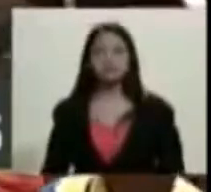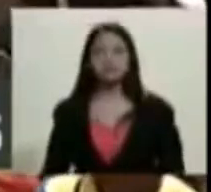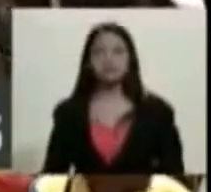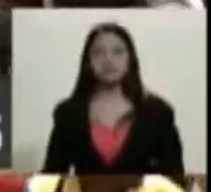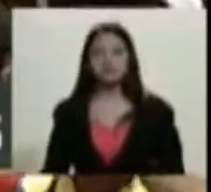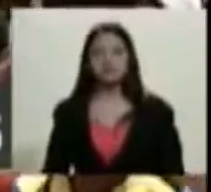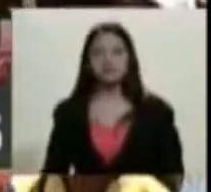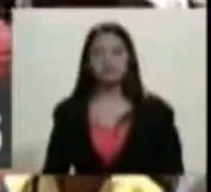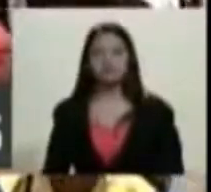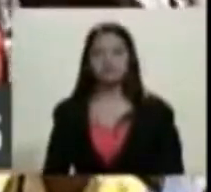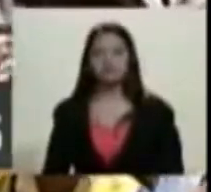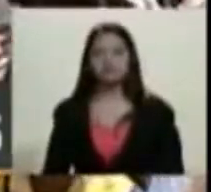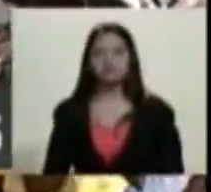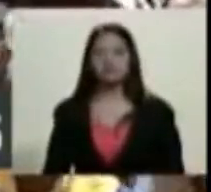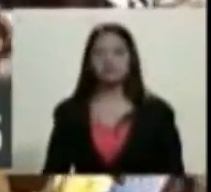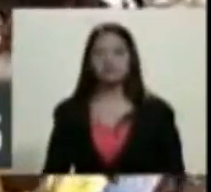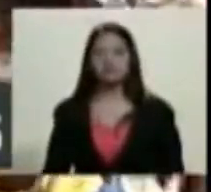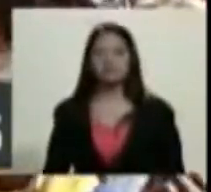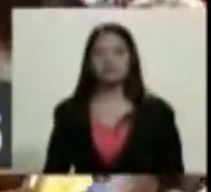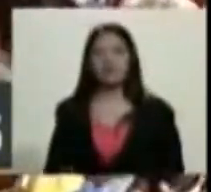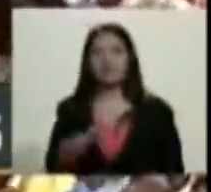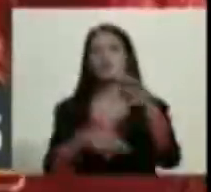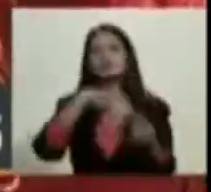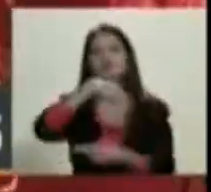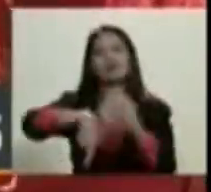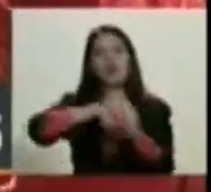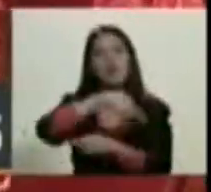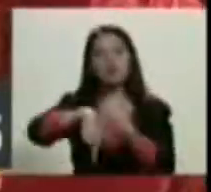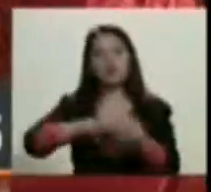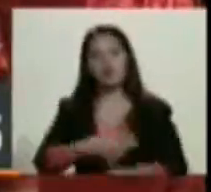y de los vendepatrias.